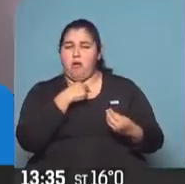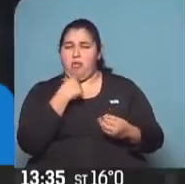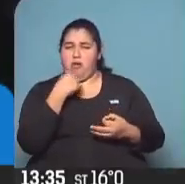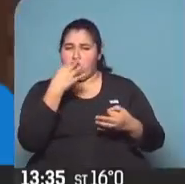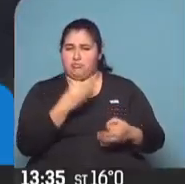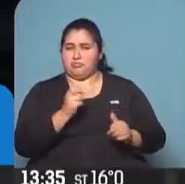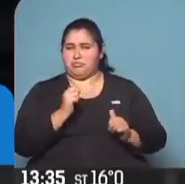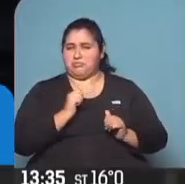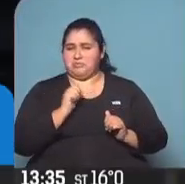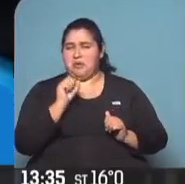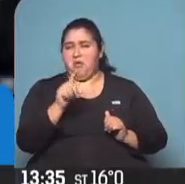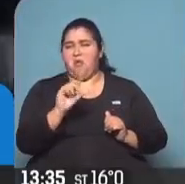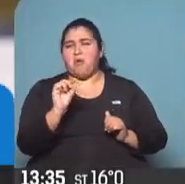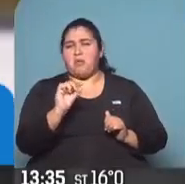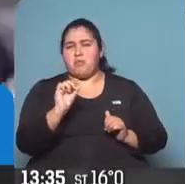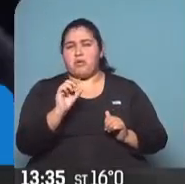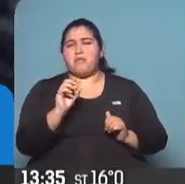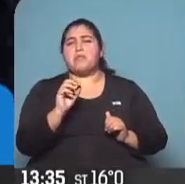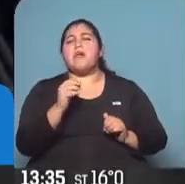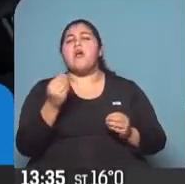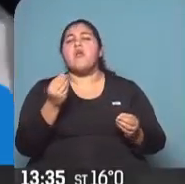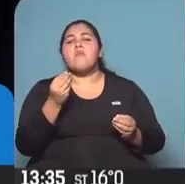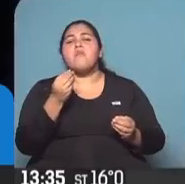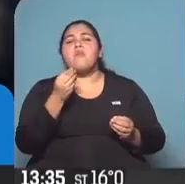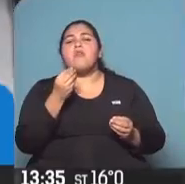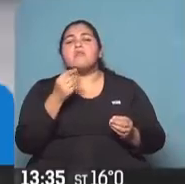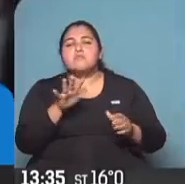rápidamente a una amplia gama de movimientos